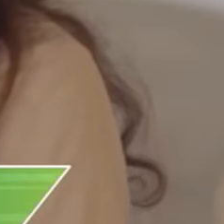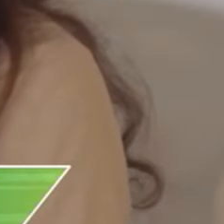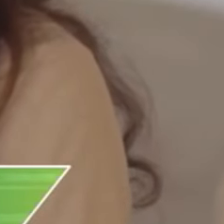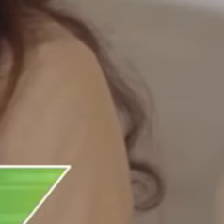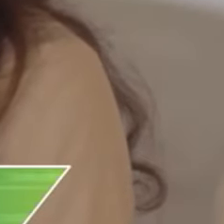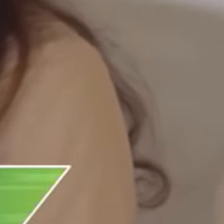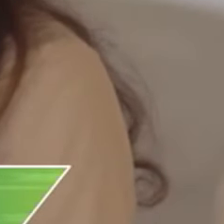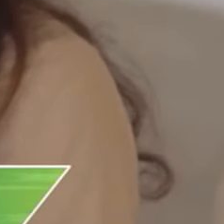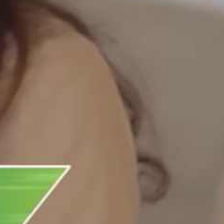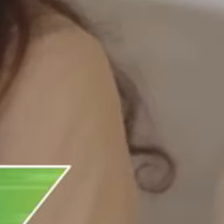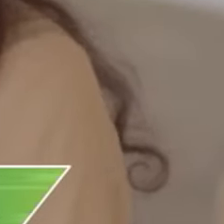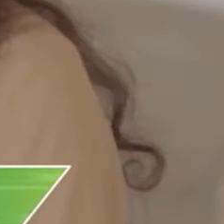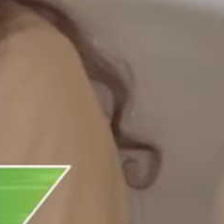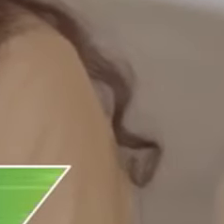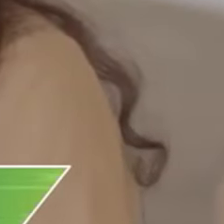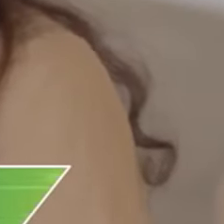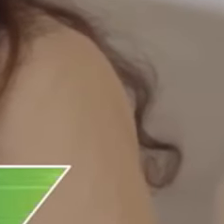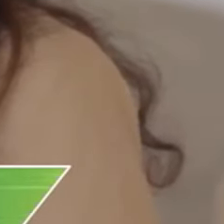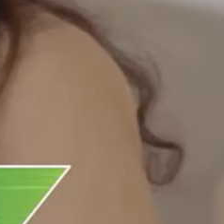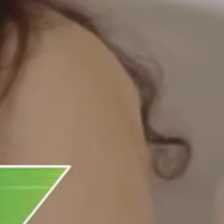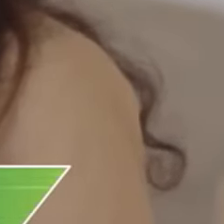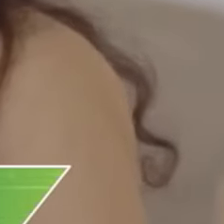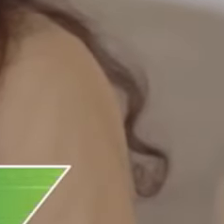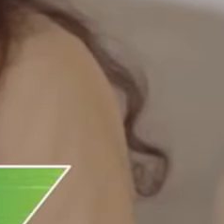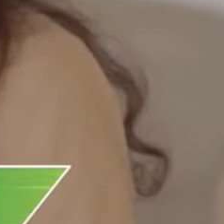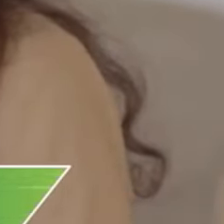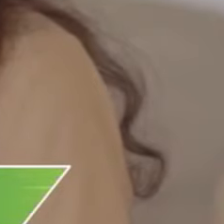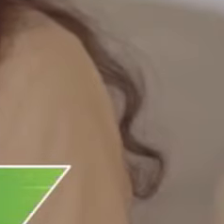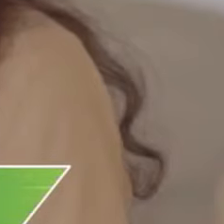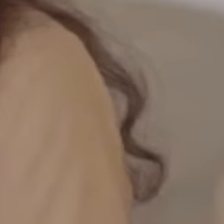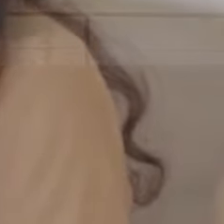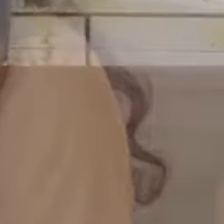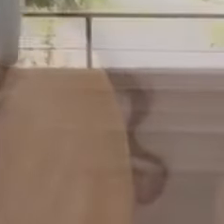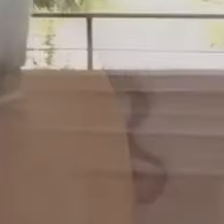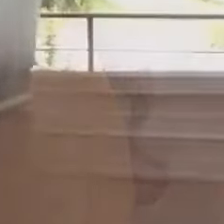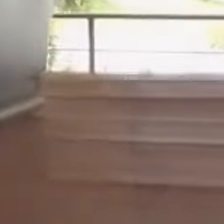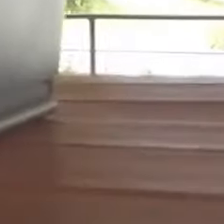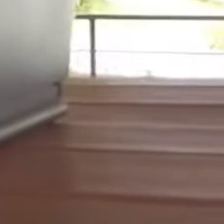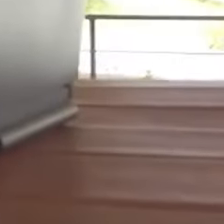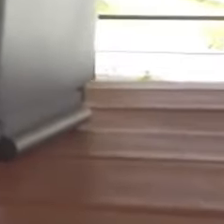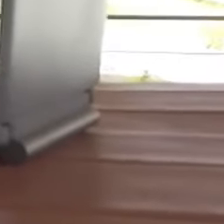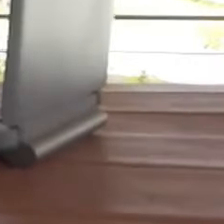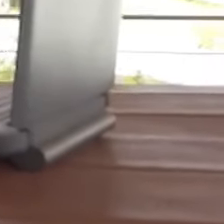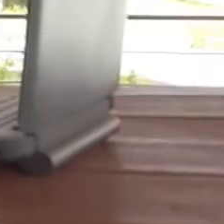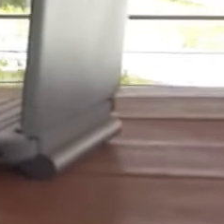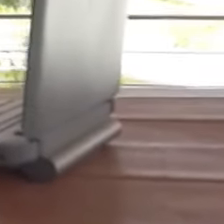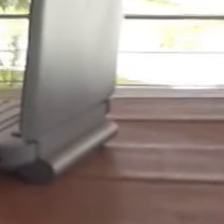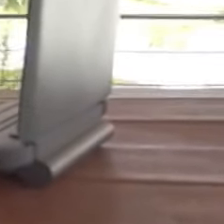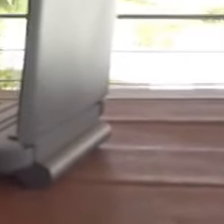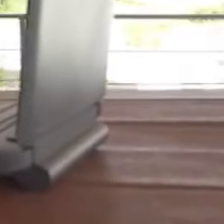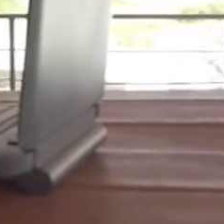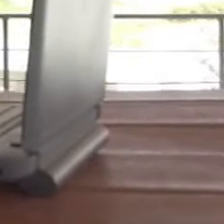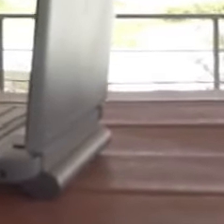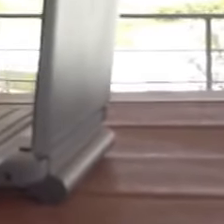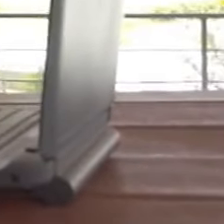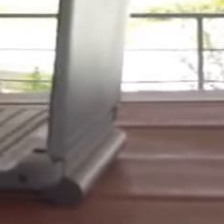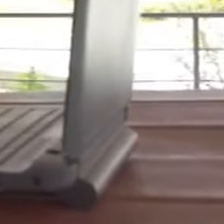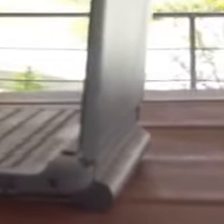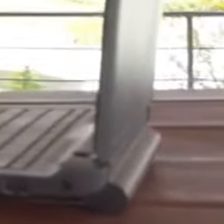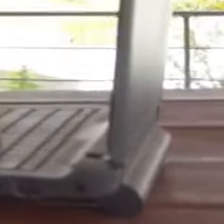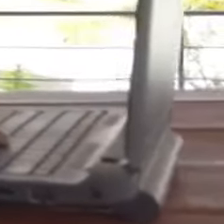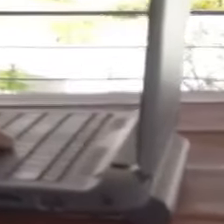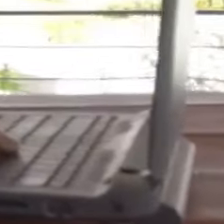a cómo generar guiones y cómo dirigir a las personas en esas áreas. En graffiti hemos desarrollado muchos dibujos, he expandido